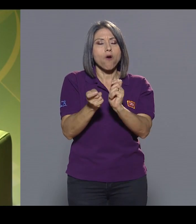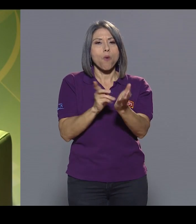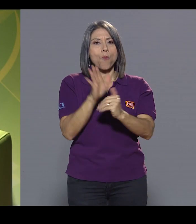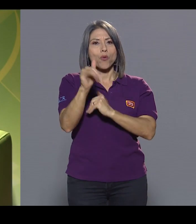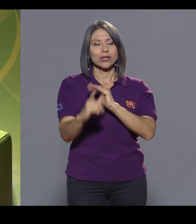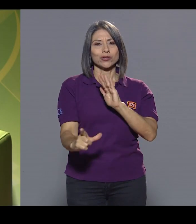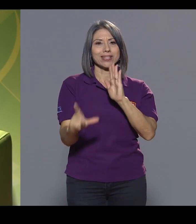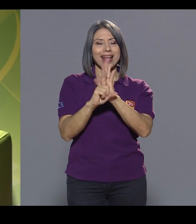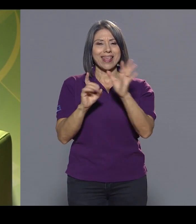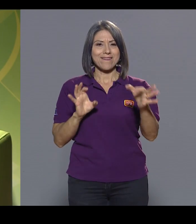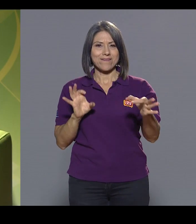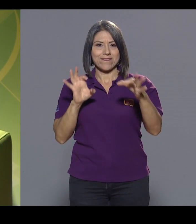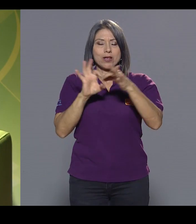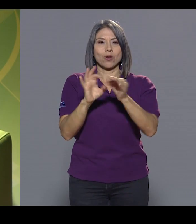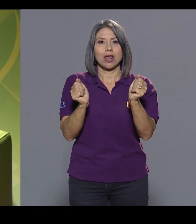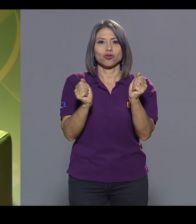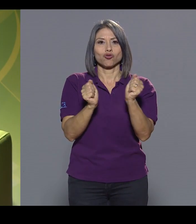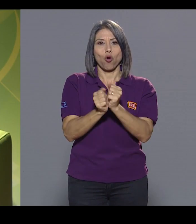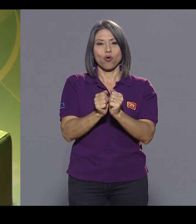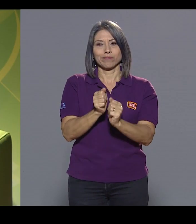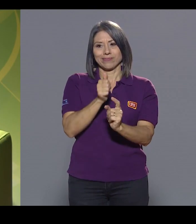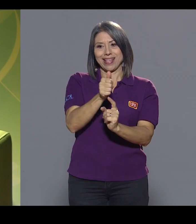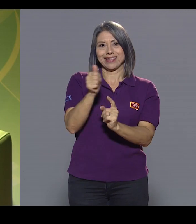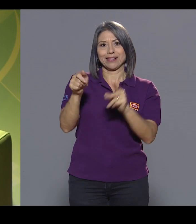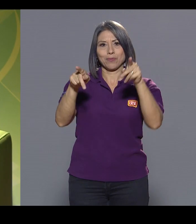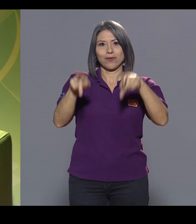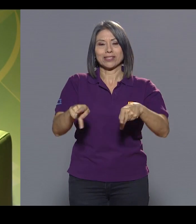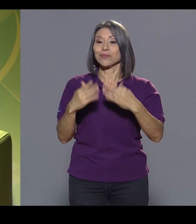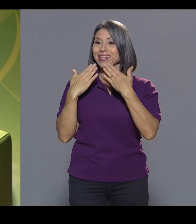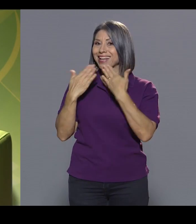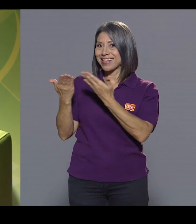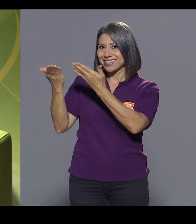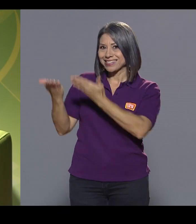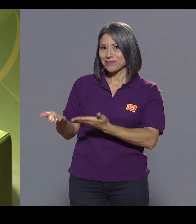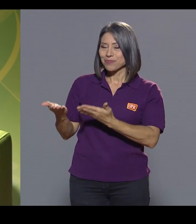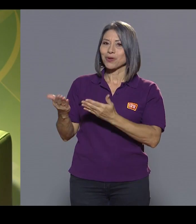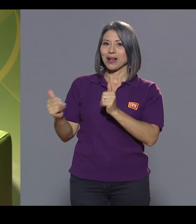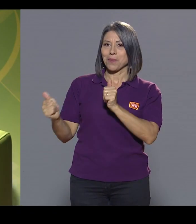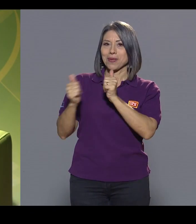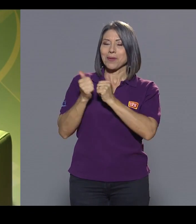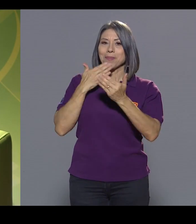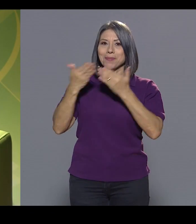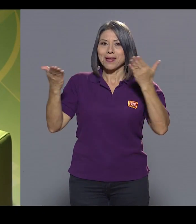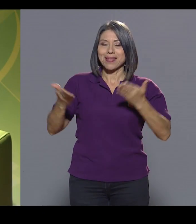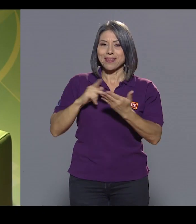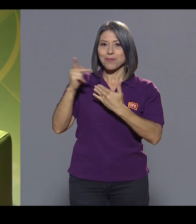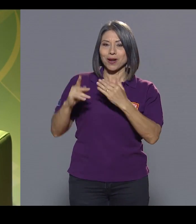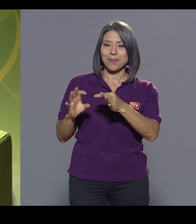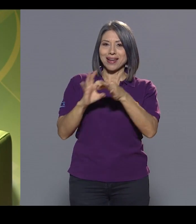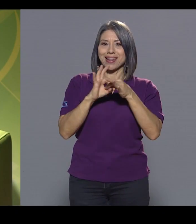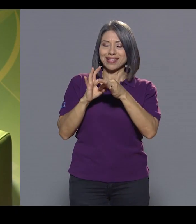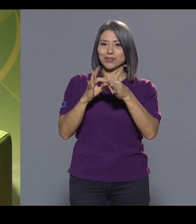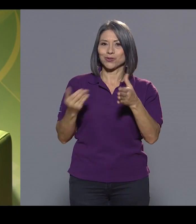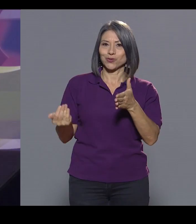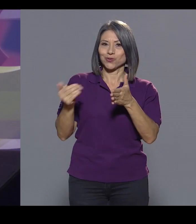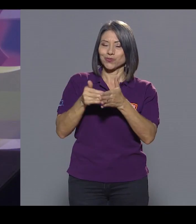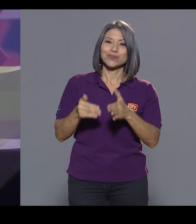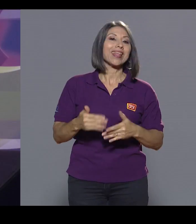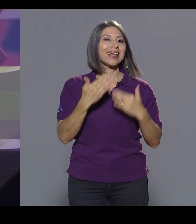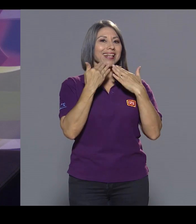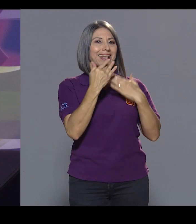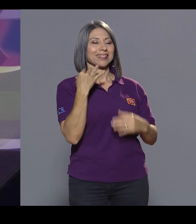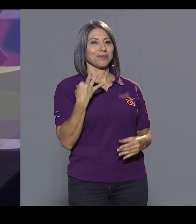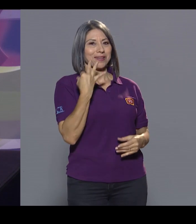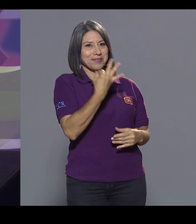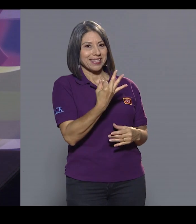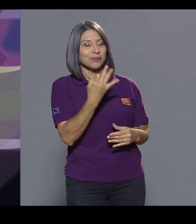ley vinculados directamente con esta población. Muchas gracias, doña Catalina, por acompañarnos y bienvenida a Nexos nuevamente. Muchas gracias